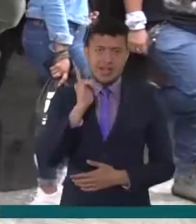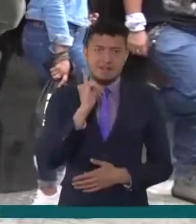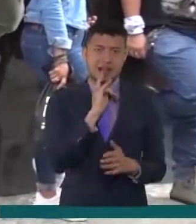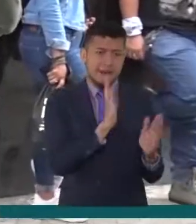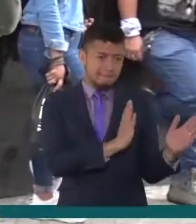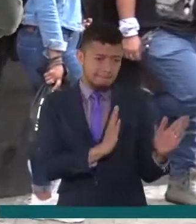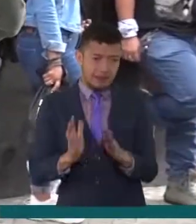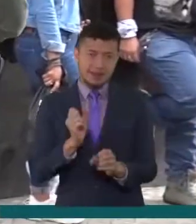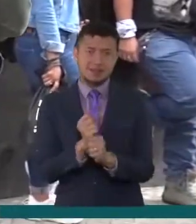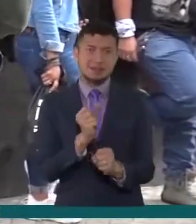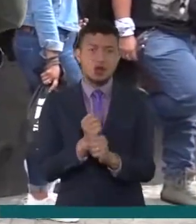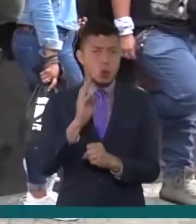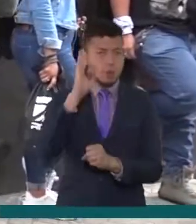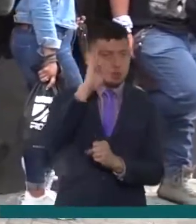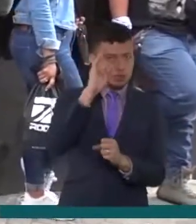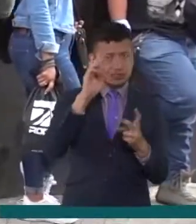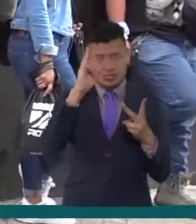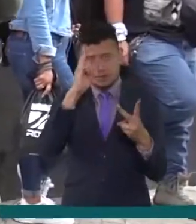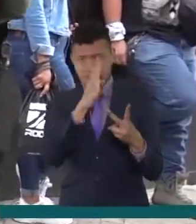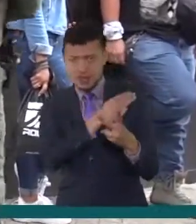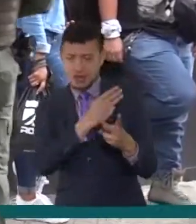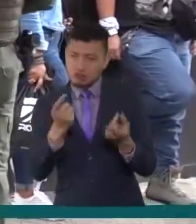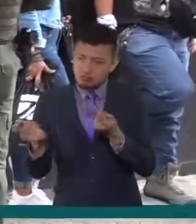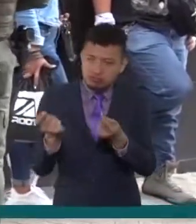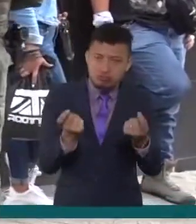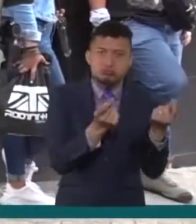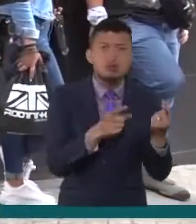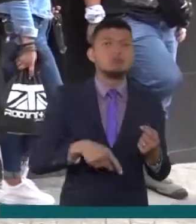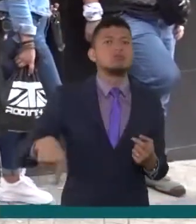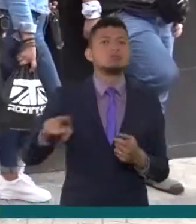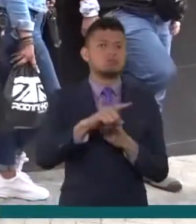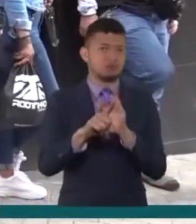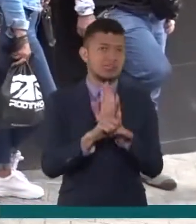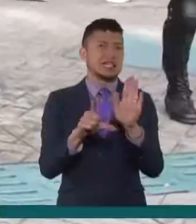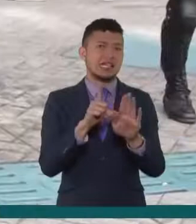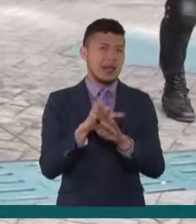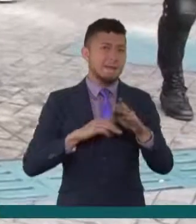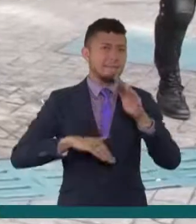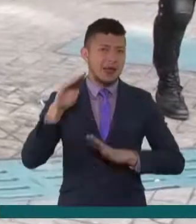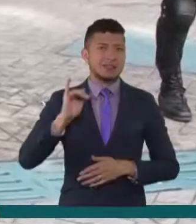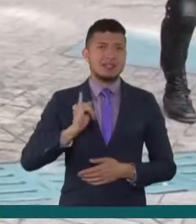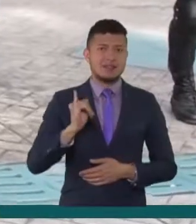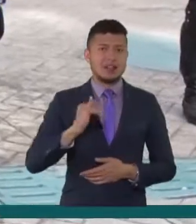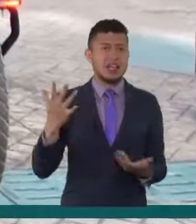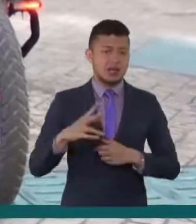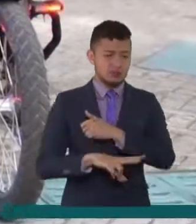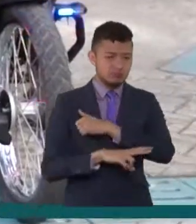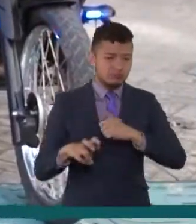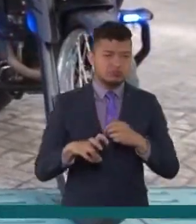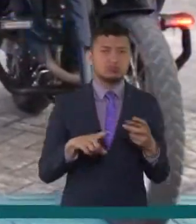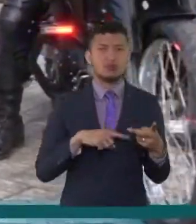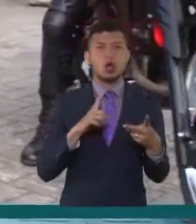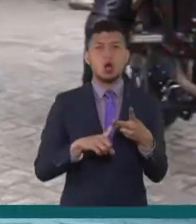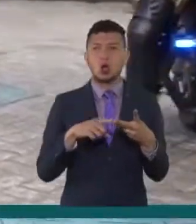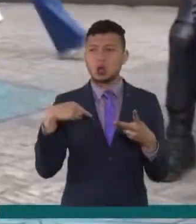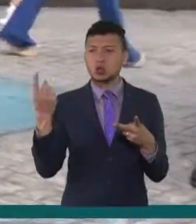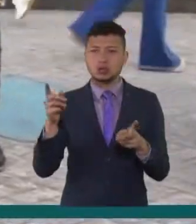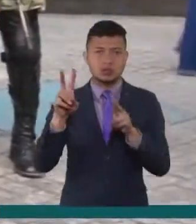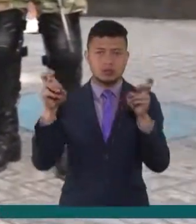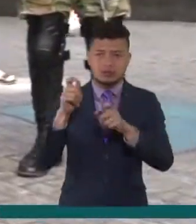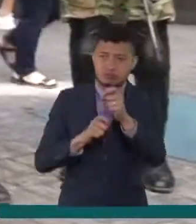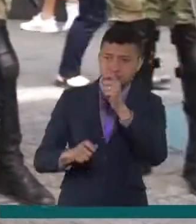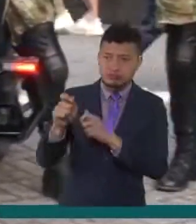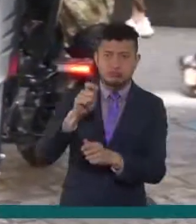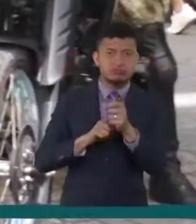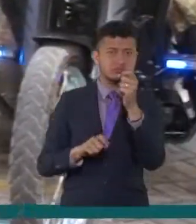se adelanta en Ibagué un plan de trabajo entre la Policía y el Ejército, enfrentando los delitos que más se cometen en Ibagué, como el hurto y